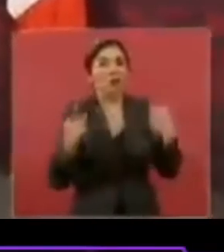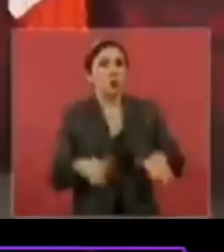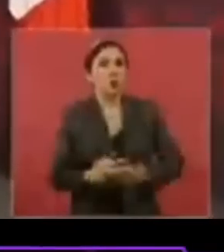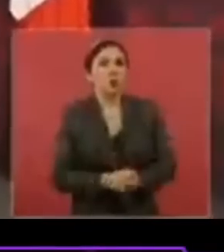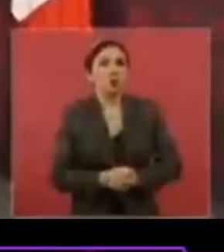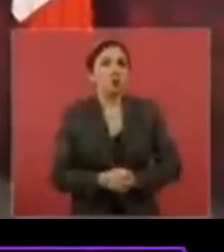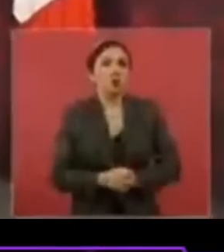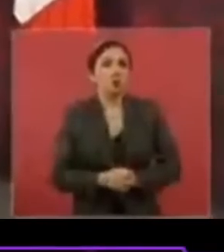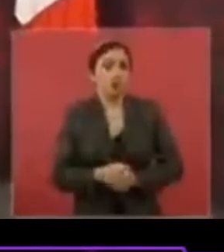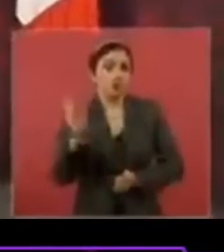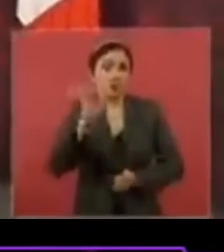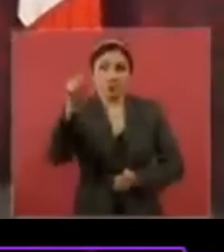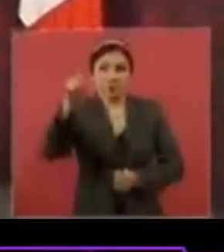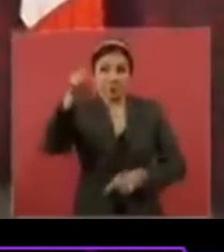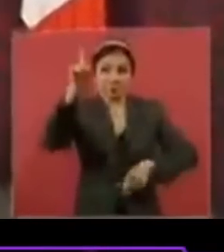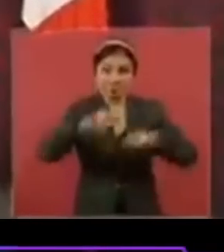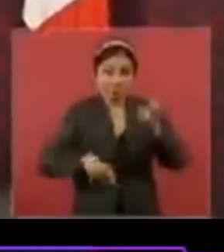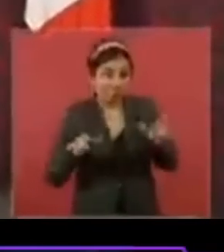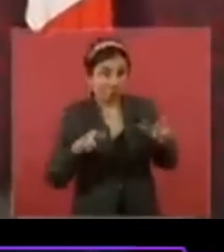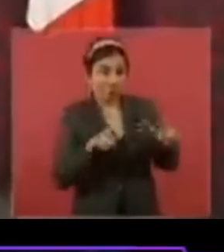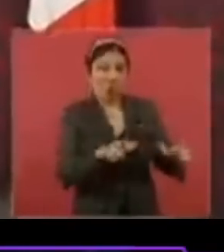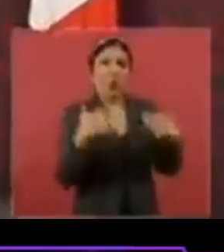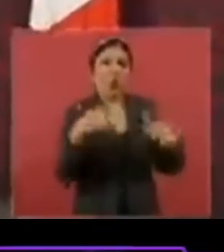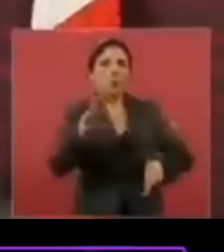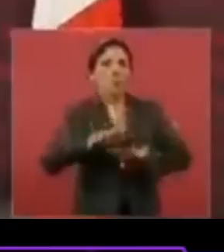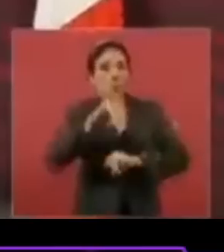Sería un golpe de Estado técnico.